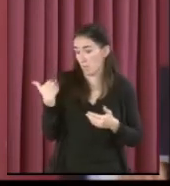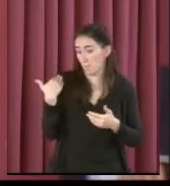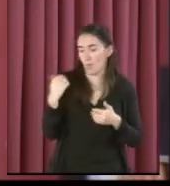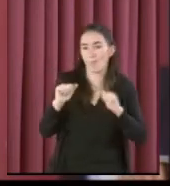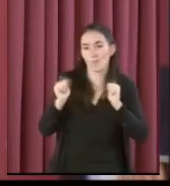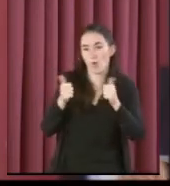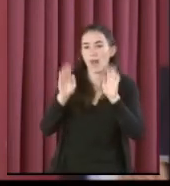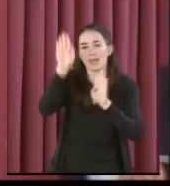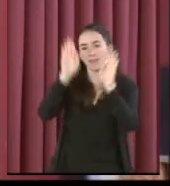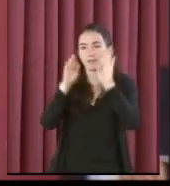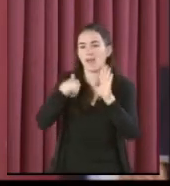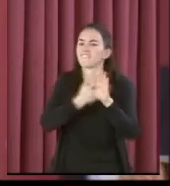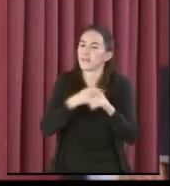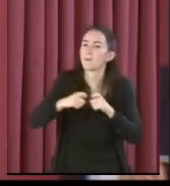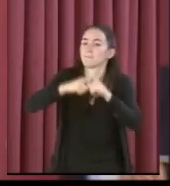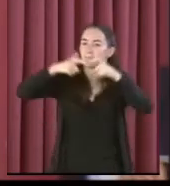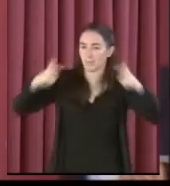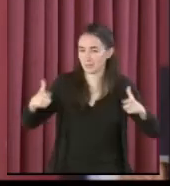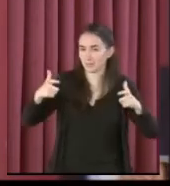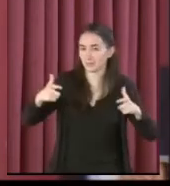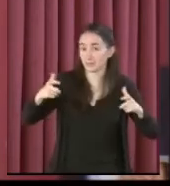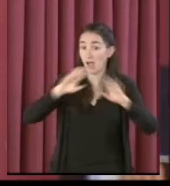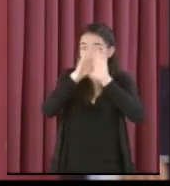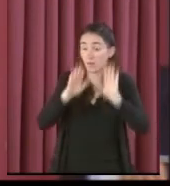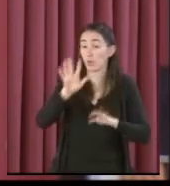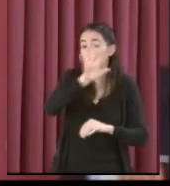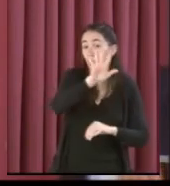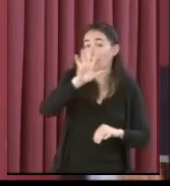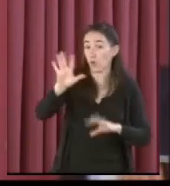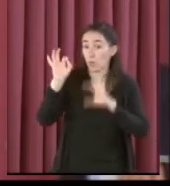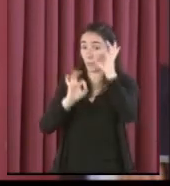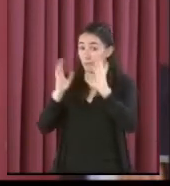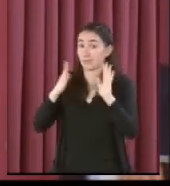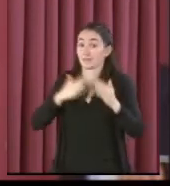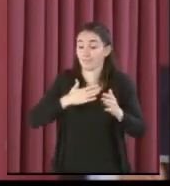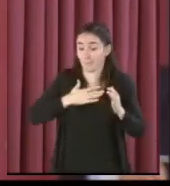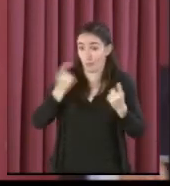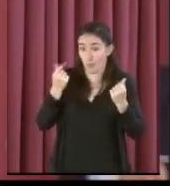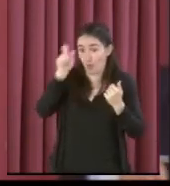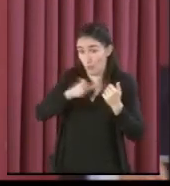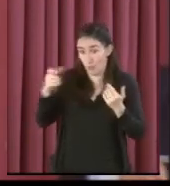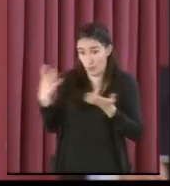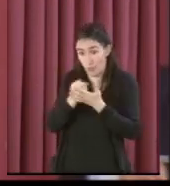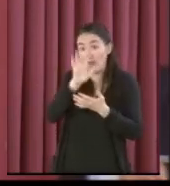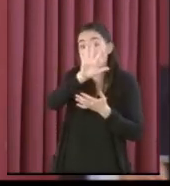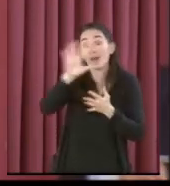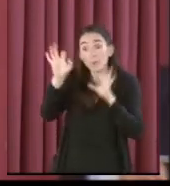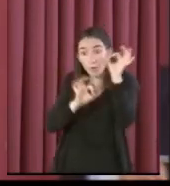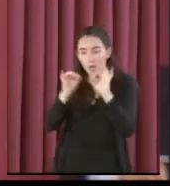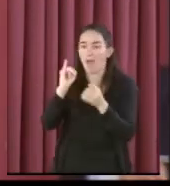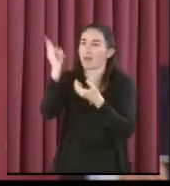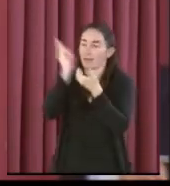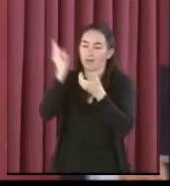Ello nos permitirá que el 55% de la población logroñesa tenga cobertura Wi-Fi a través de los